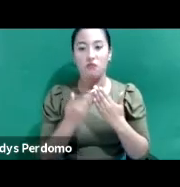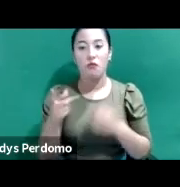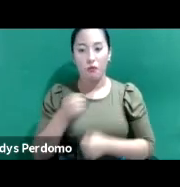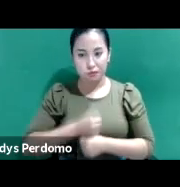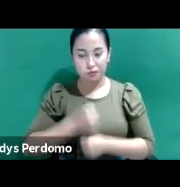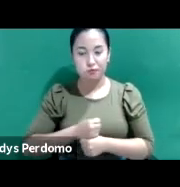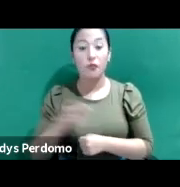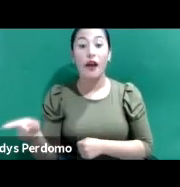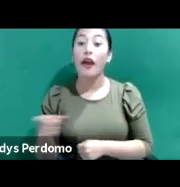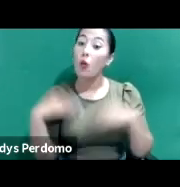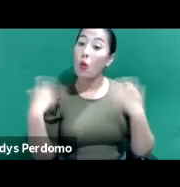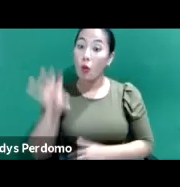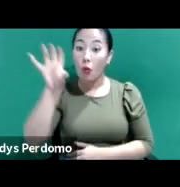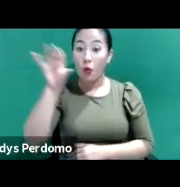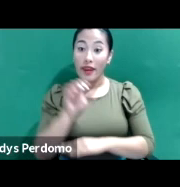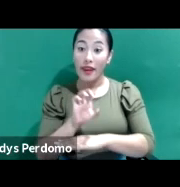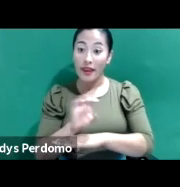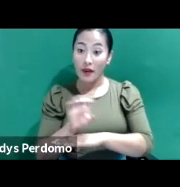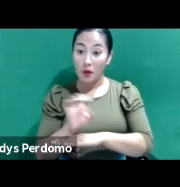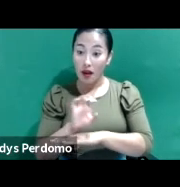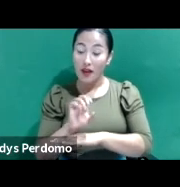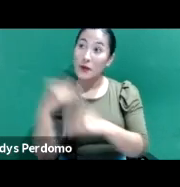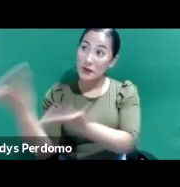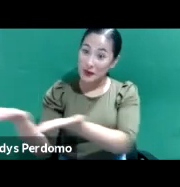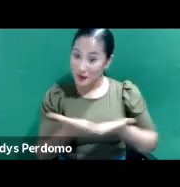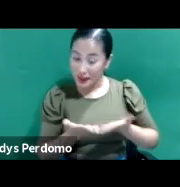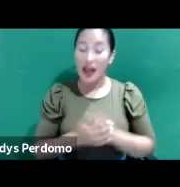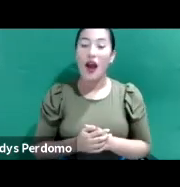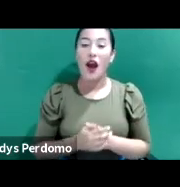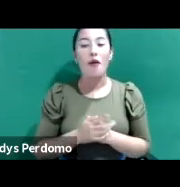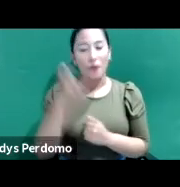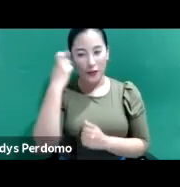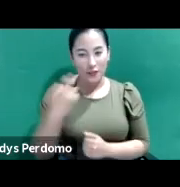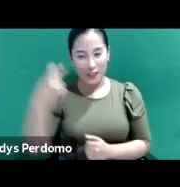desde Ecuador, bienvenidos, profesional de apoyo en pedagogía,